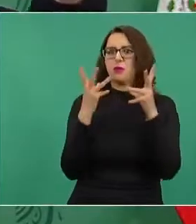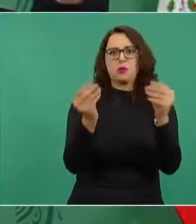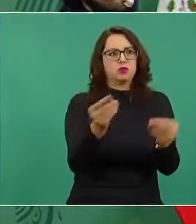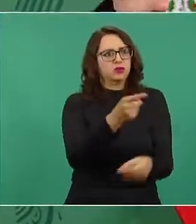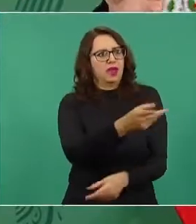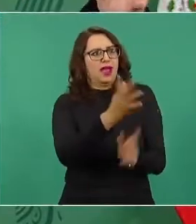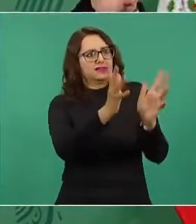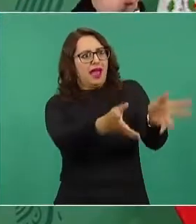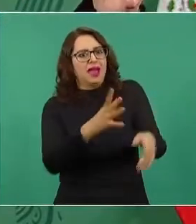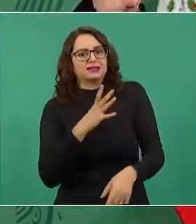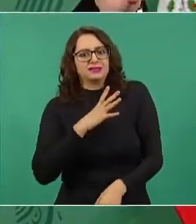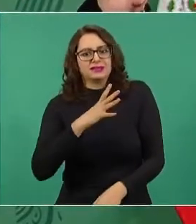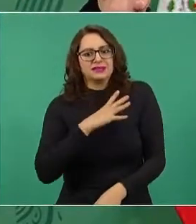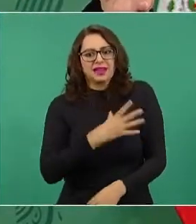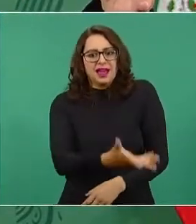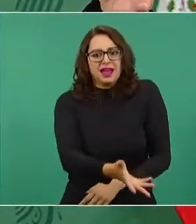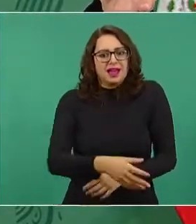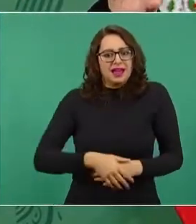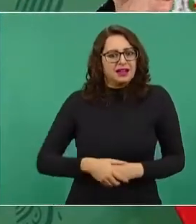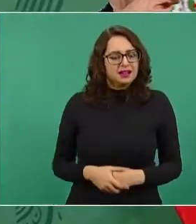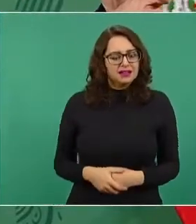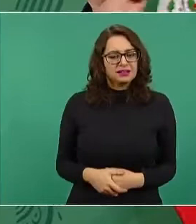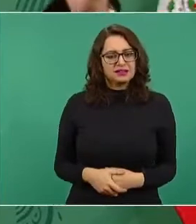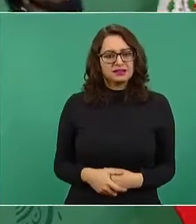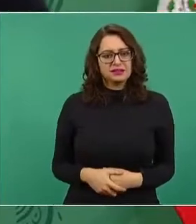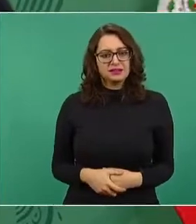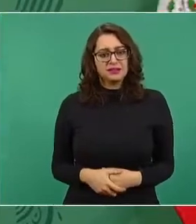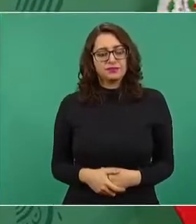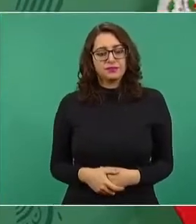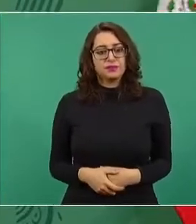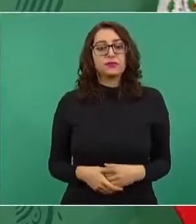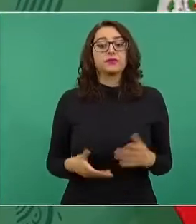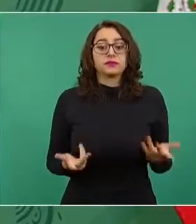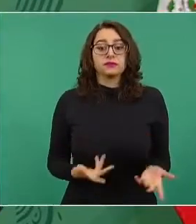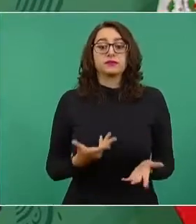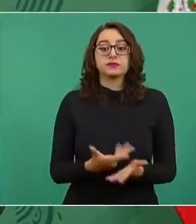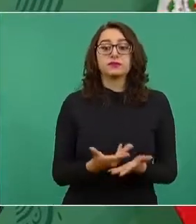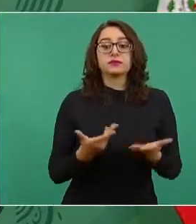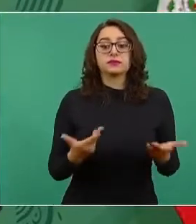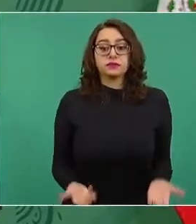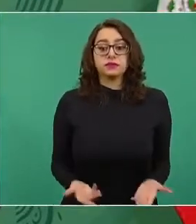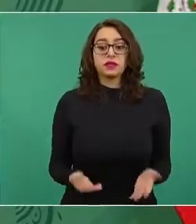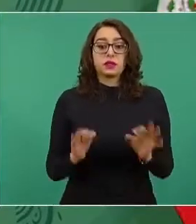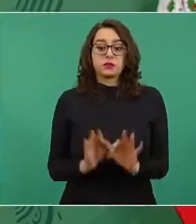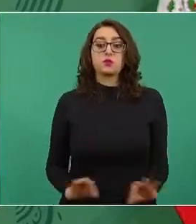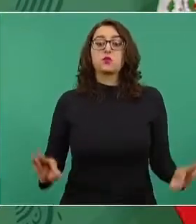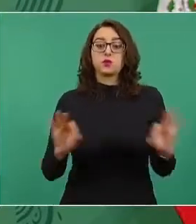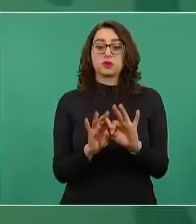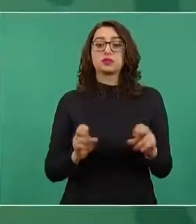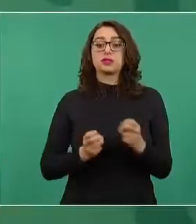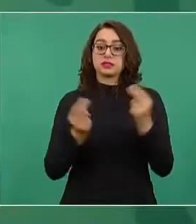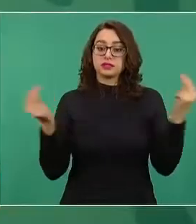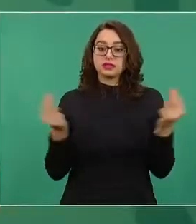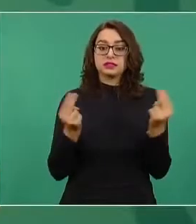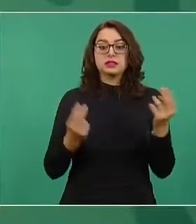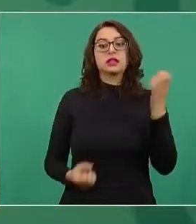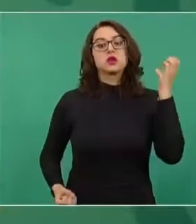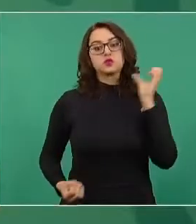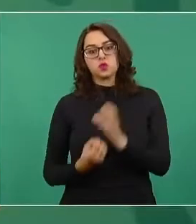están esas obras de infraestructura, lo que requieren es